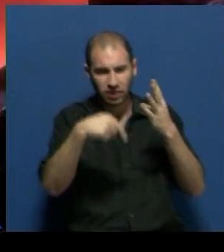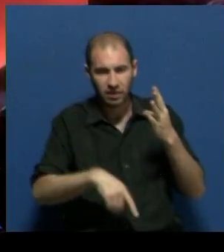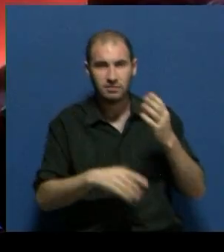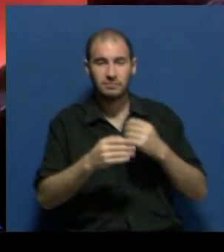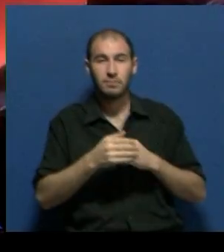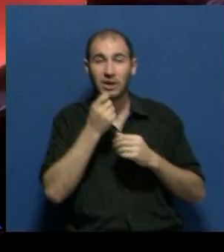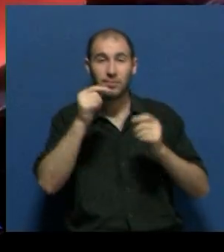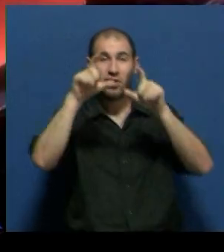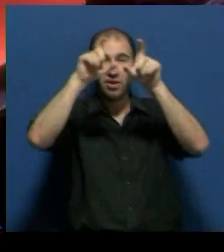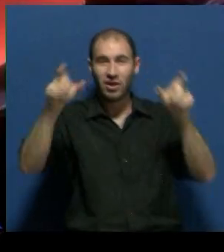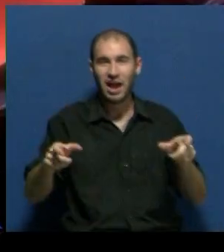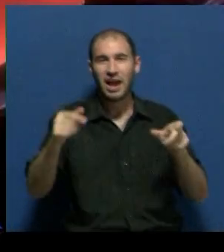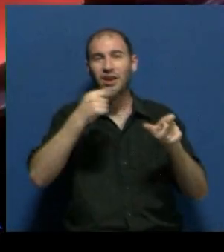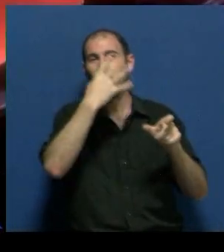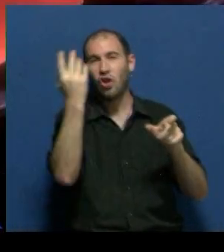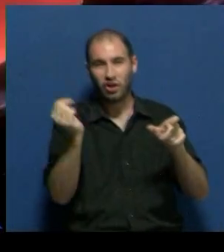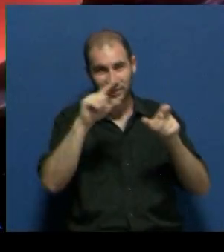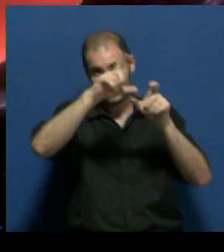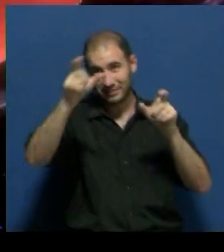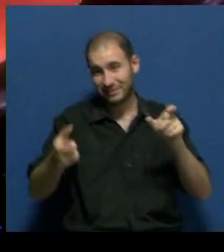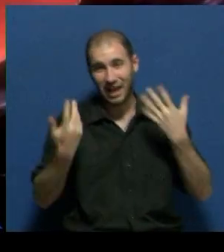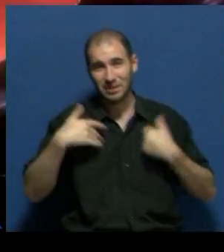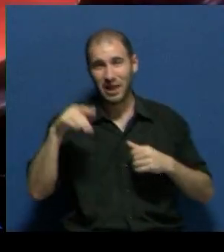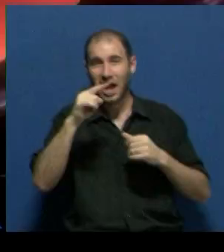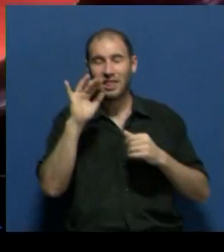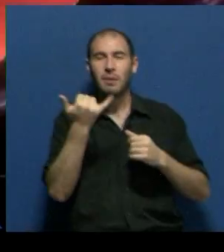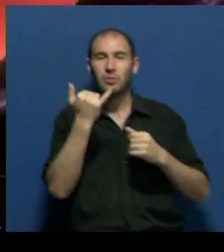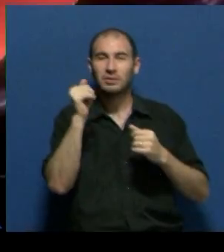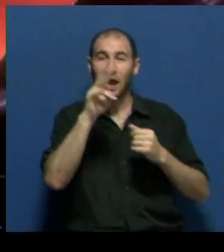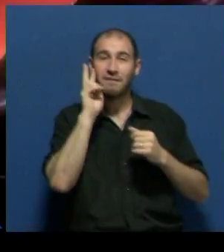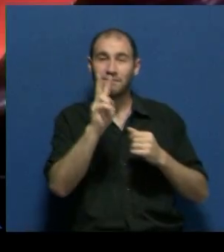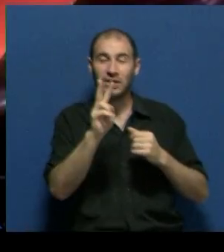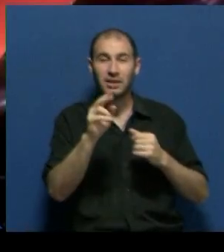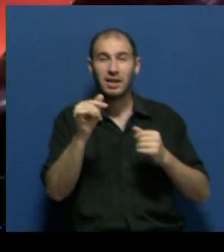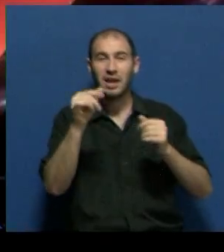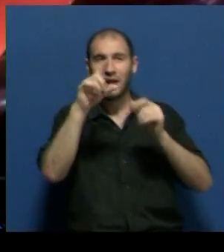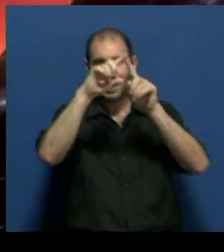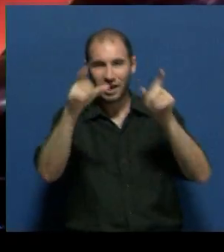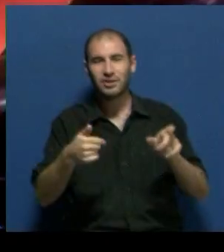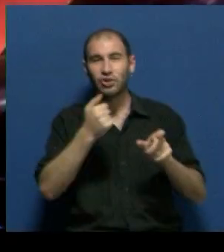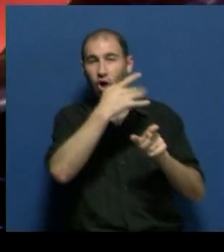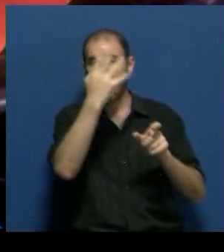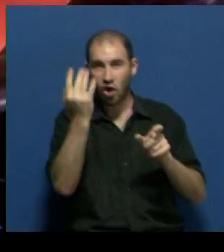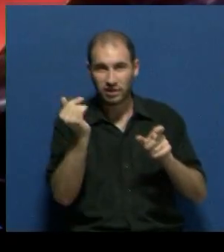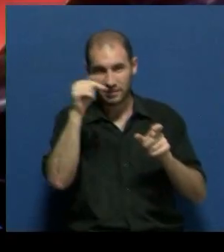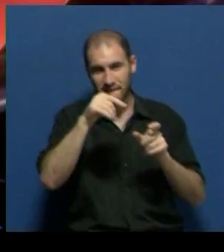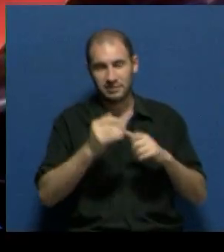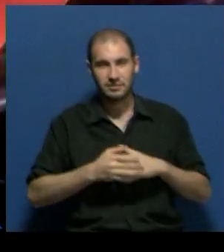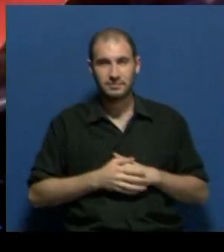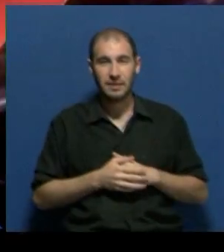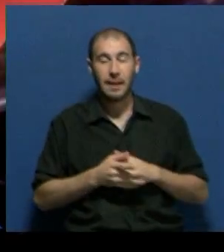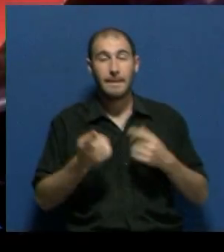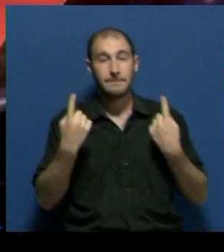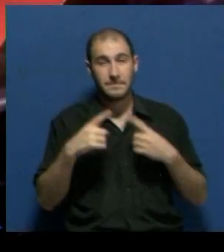arco iris. Claro. El arco iris es el típico ejemplo natural en el cual nosotros podemos observar una gama de colores que conforman ella.